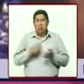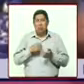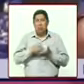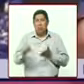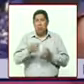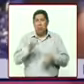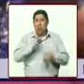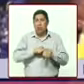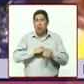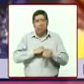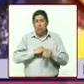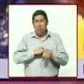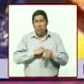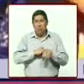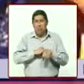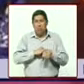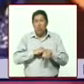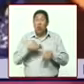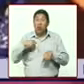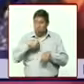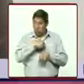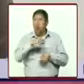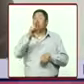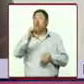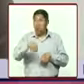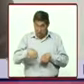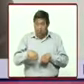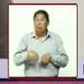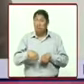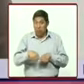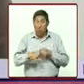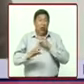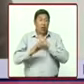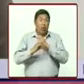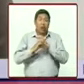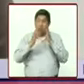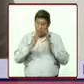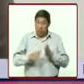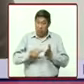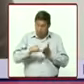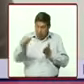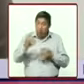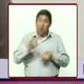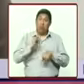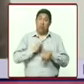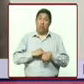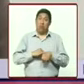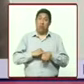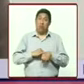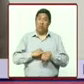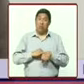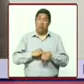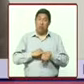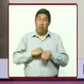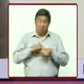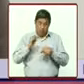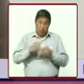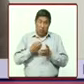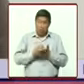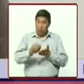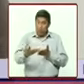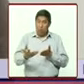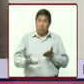impuestos así como el transporte que está perjudicado. Nosotros como transportistas tenemos pues obligaciones.